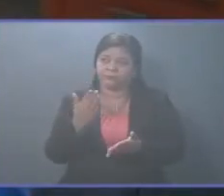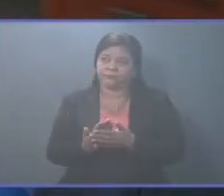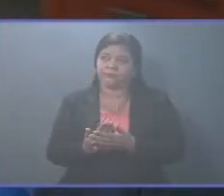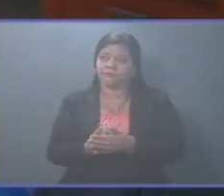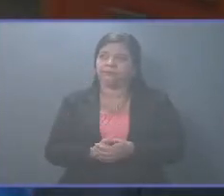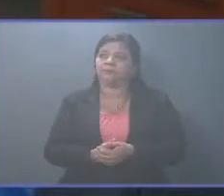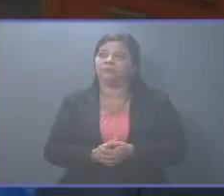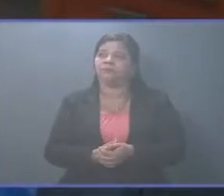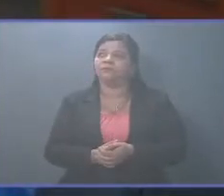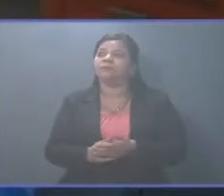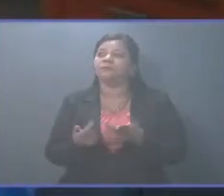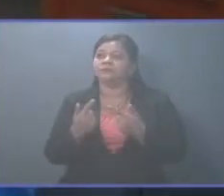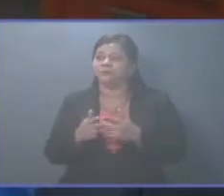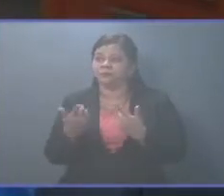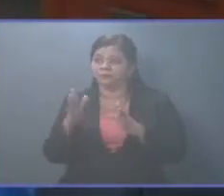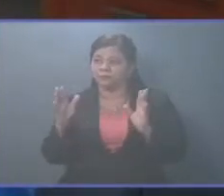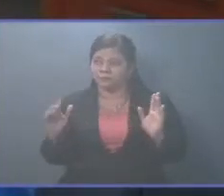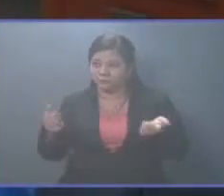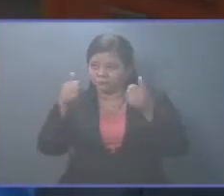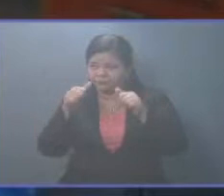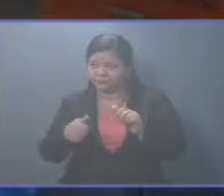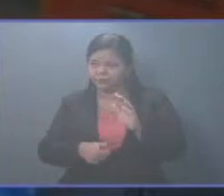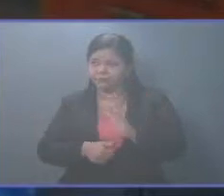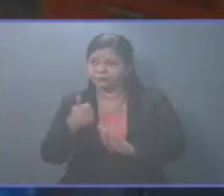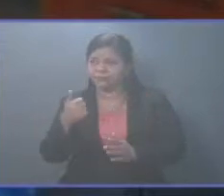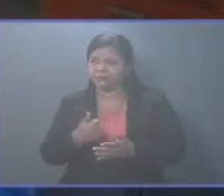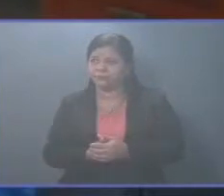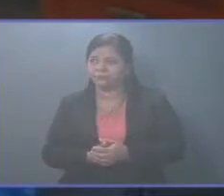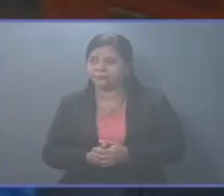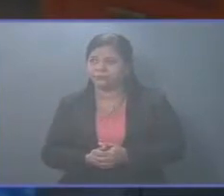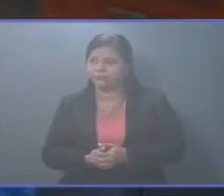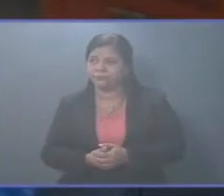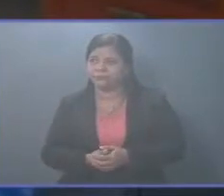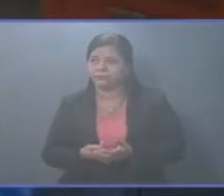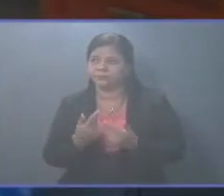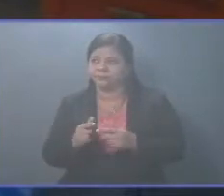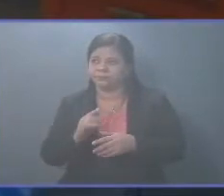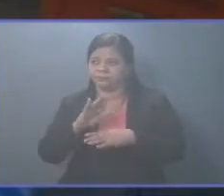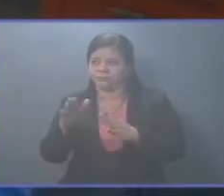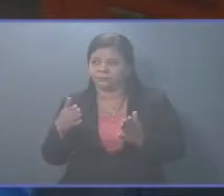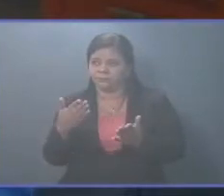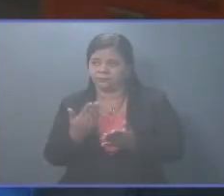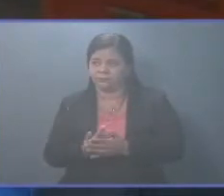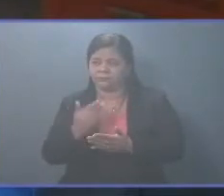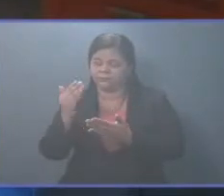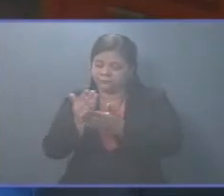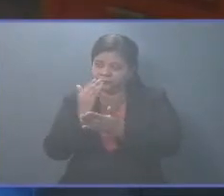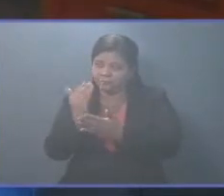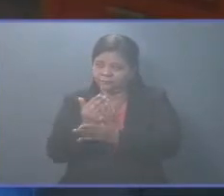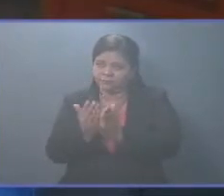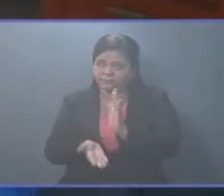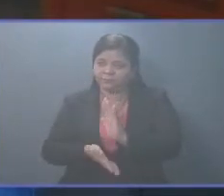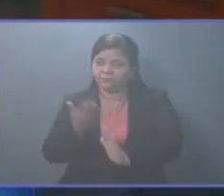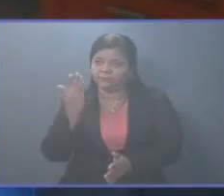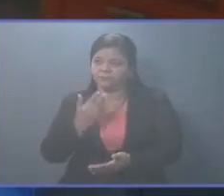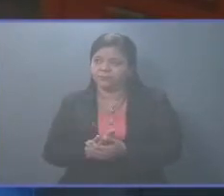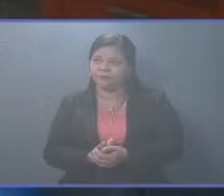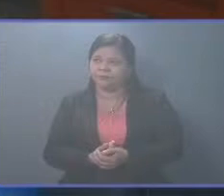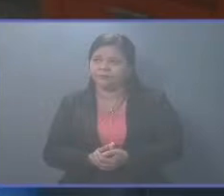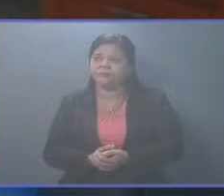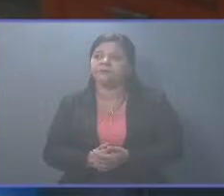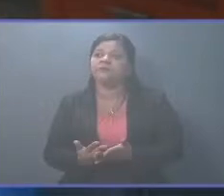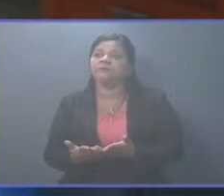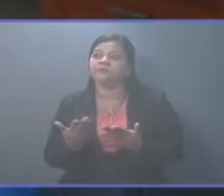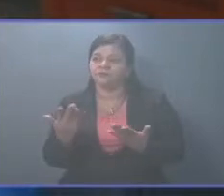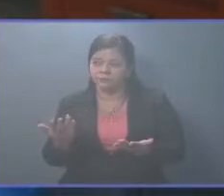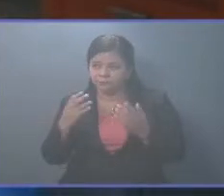que sacaron unas conclusiones bastante cuestionables de su eficacia, pues iban a hacer estudios adicionales, ¿verdad?,